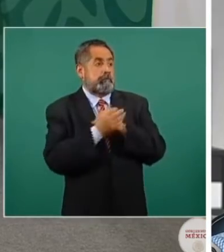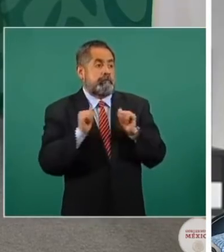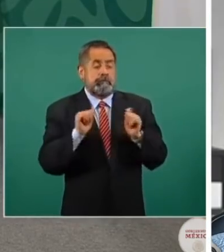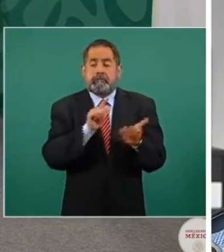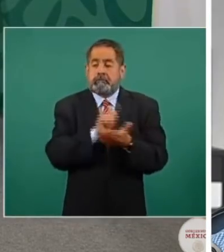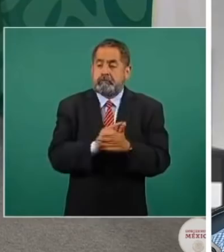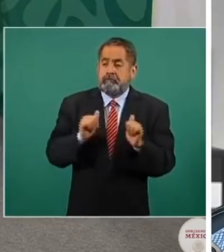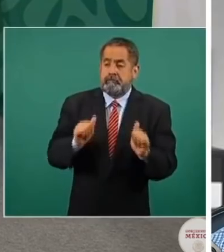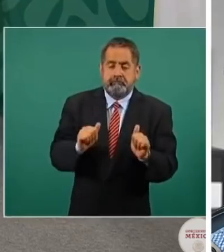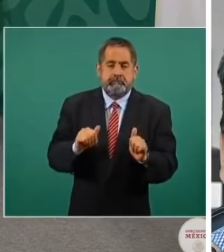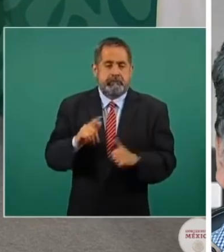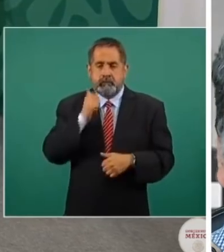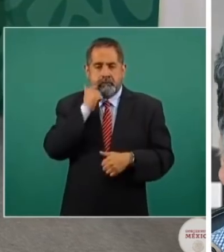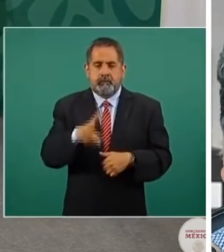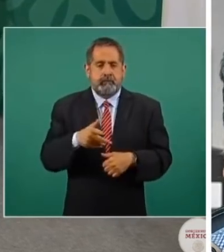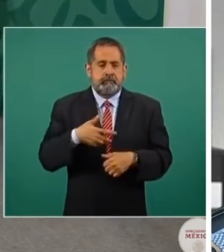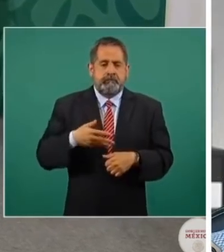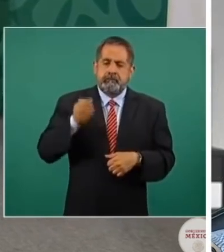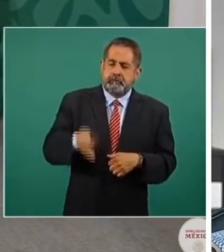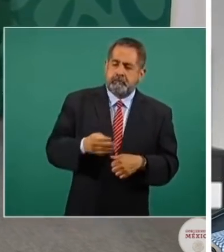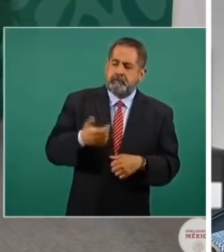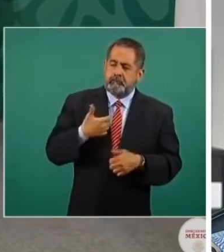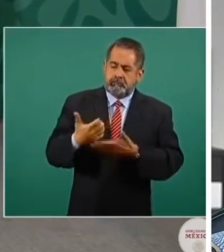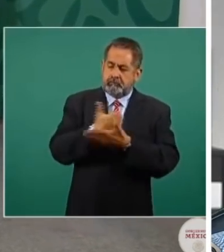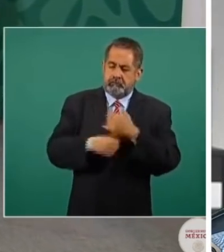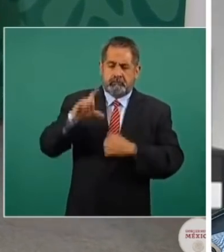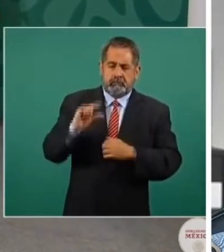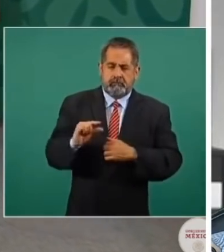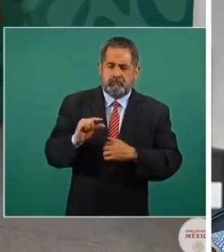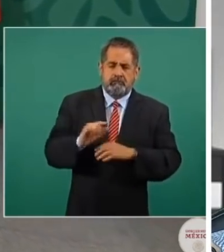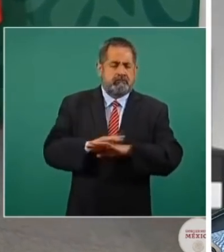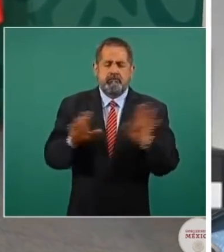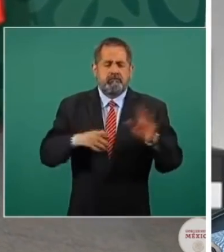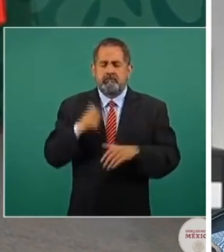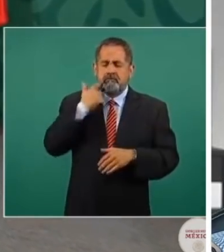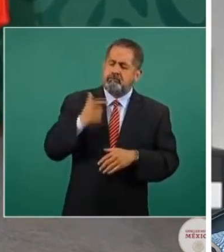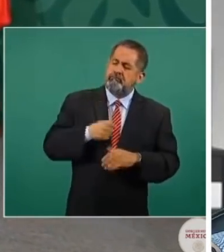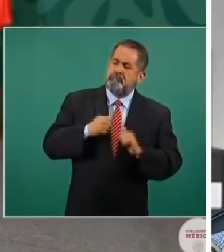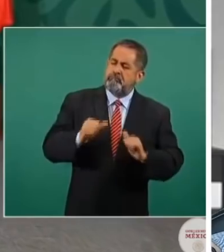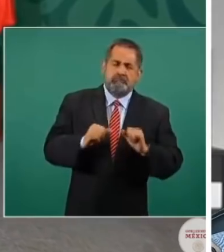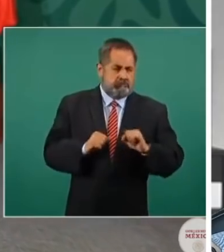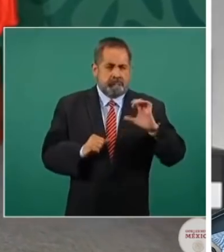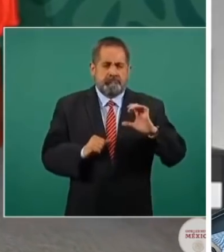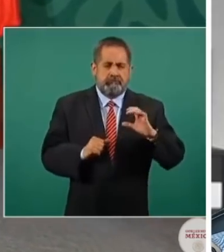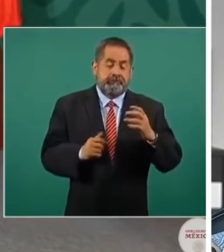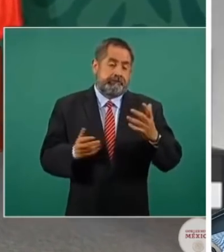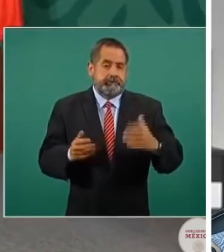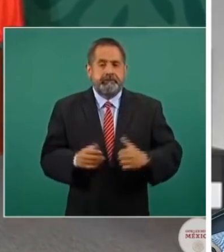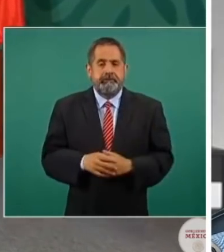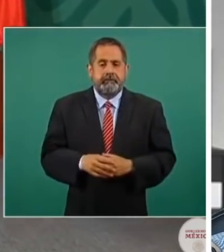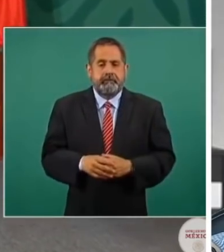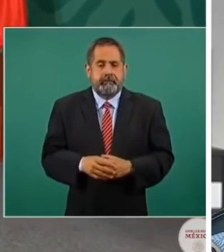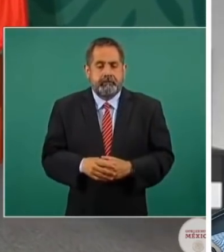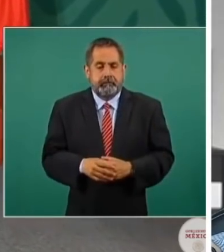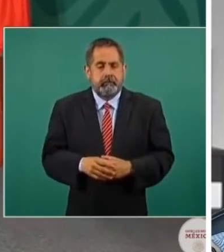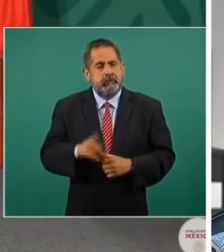Amigos y amigas, vamos a ir a la mañanera porque hoy el presidente López Obrador habla de la reforma que mandó al Senado de